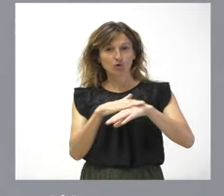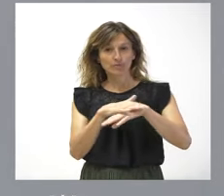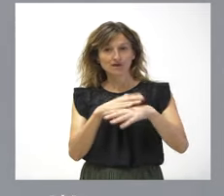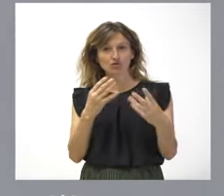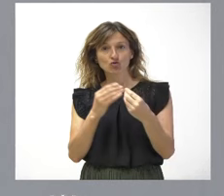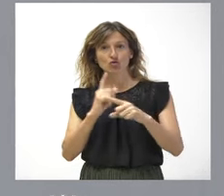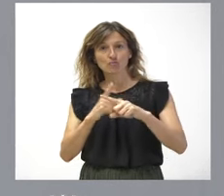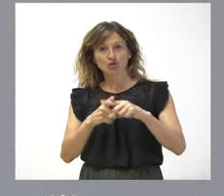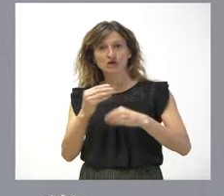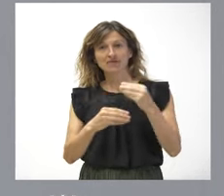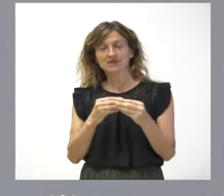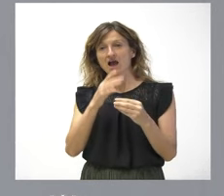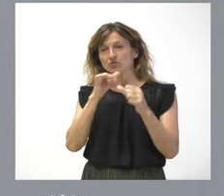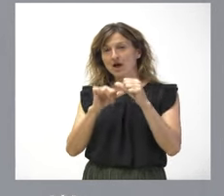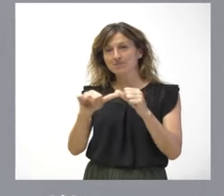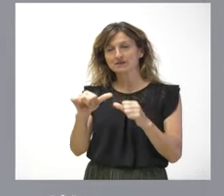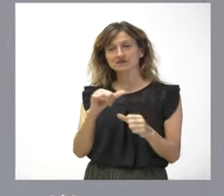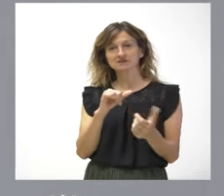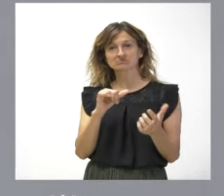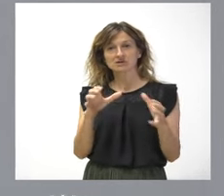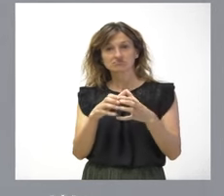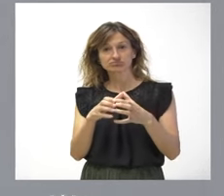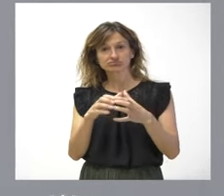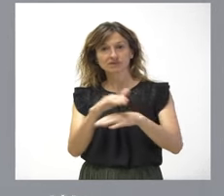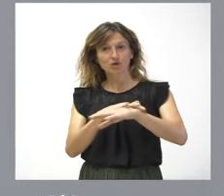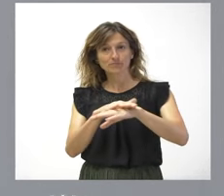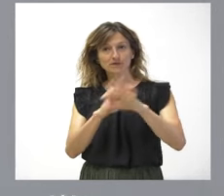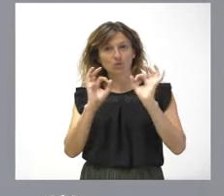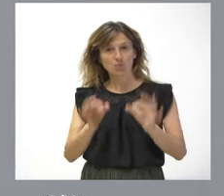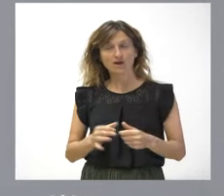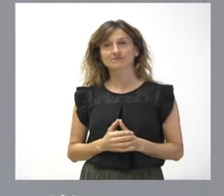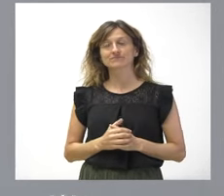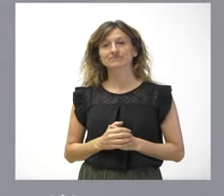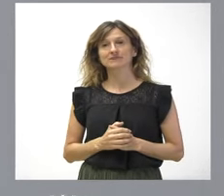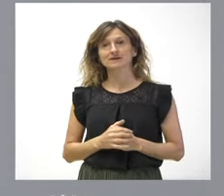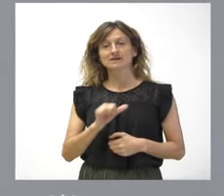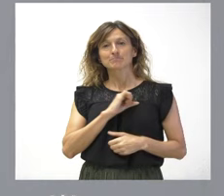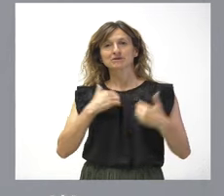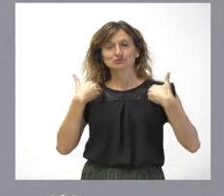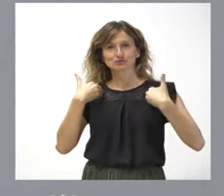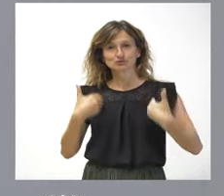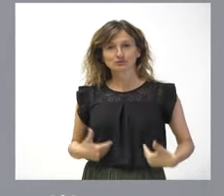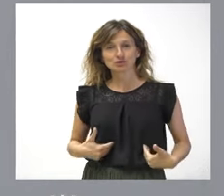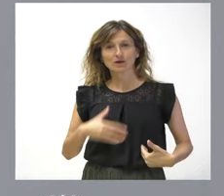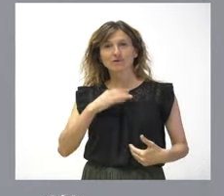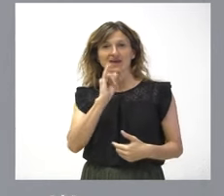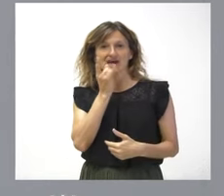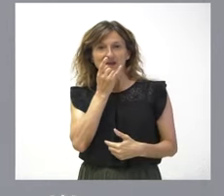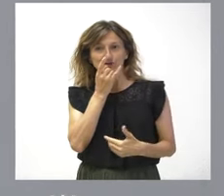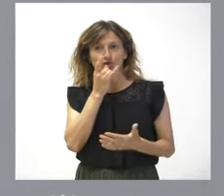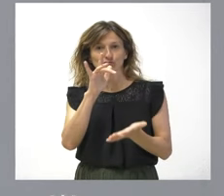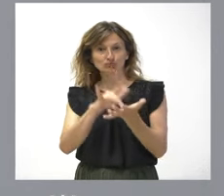y lo voy a hacer con la actual composición del gobierno naturalmente como persona humana que soy Pues cometeré mis errores